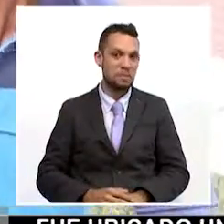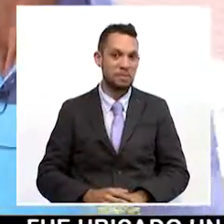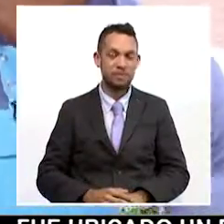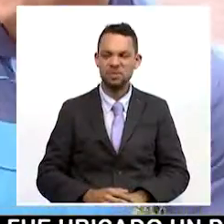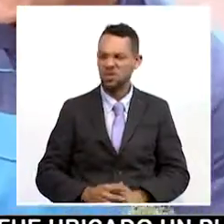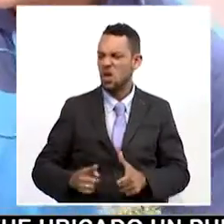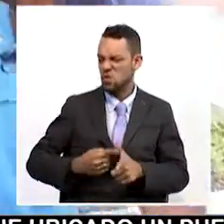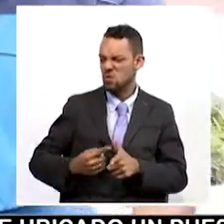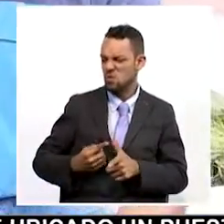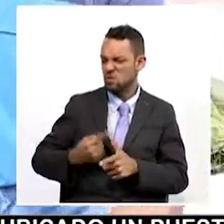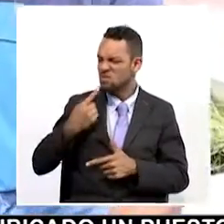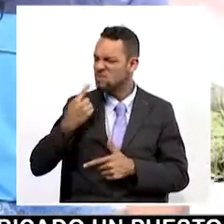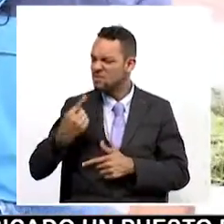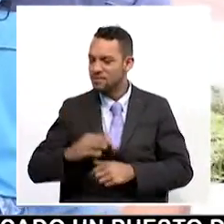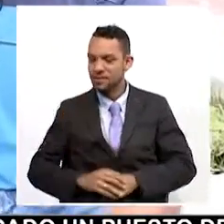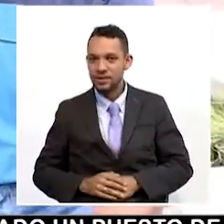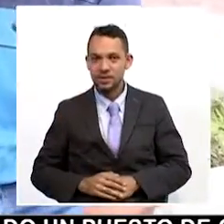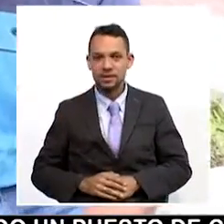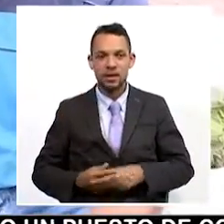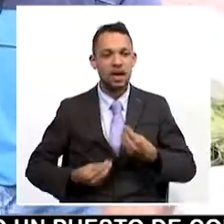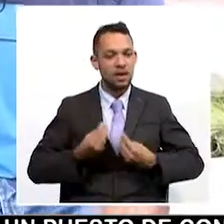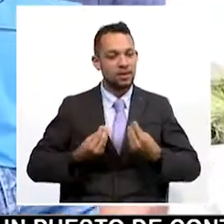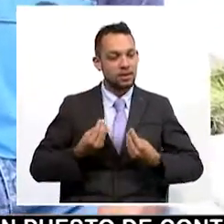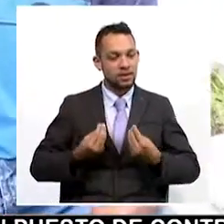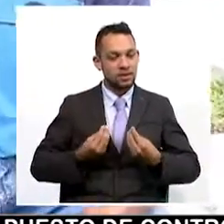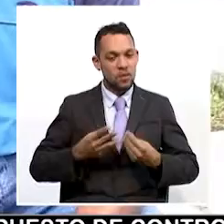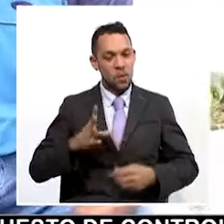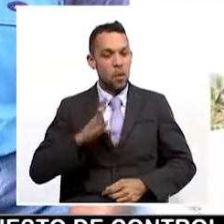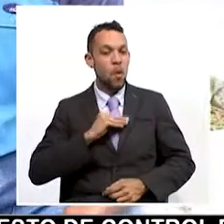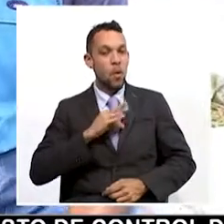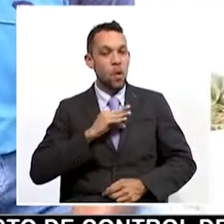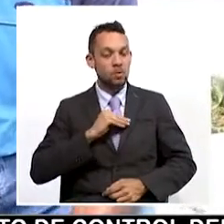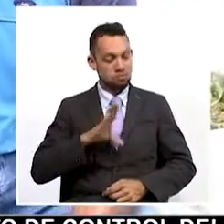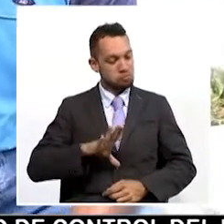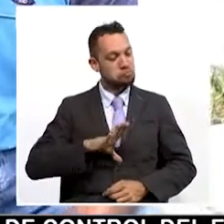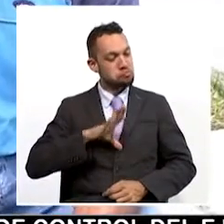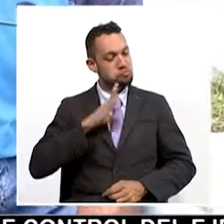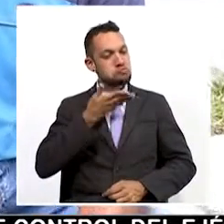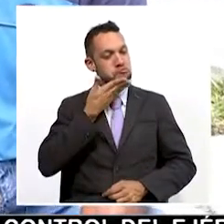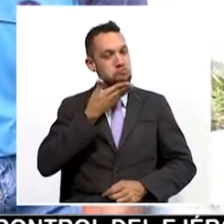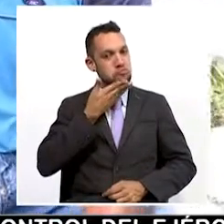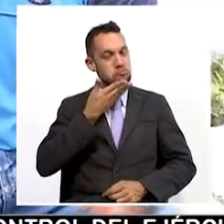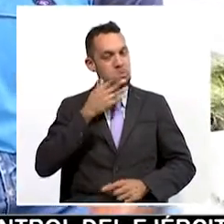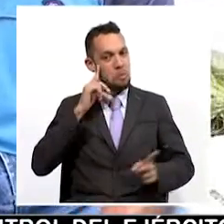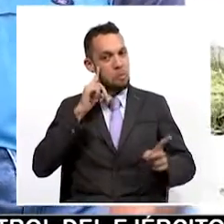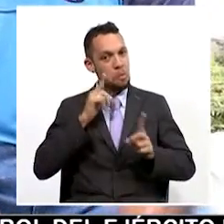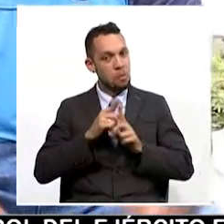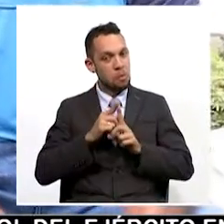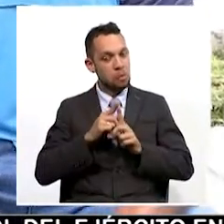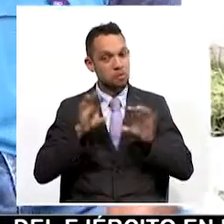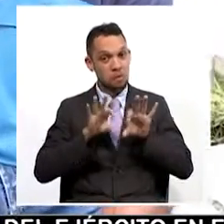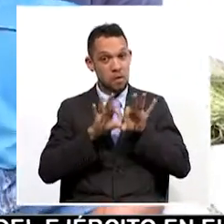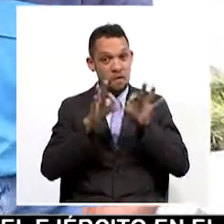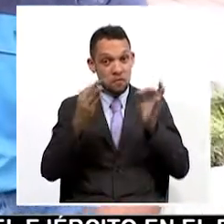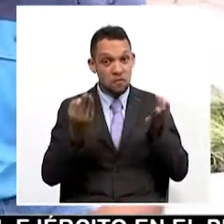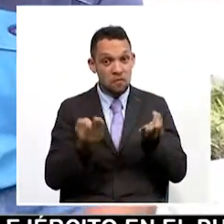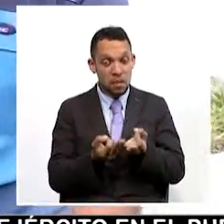Entonces. Entonces, no, uno se siente muy, muy contento, muy orgulloso y mi misión es, por ejemplo, ayudarle a aquellas